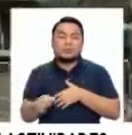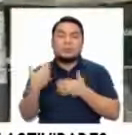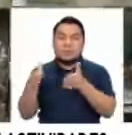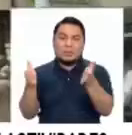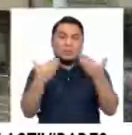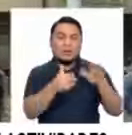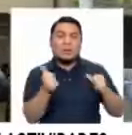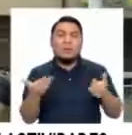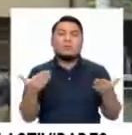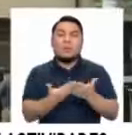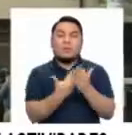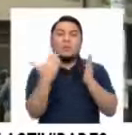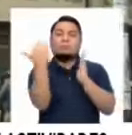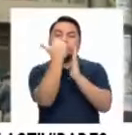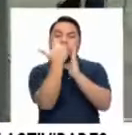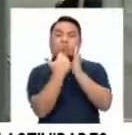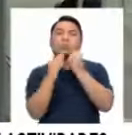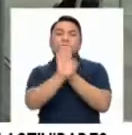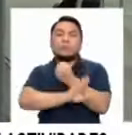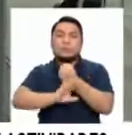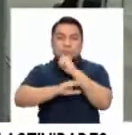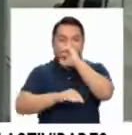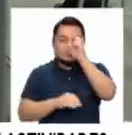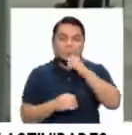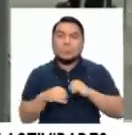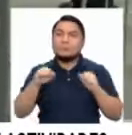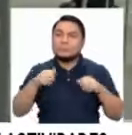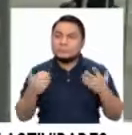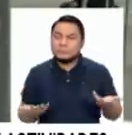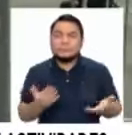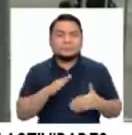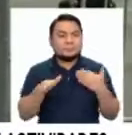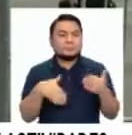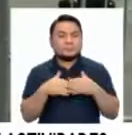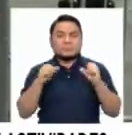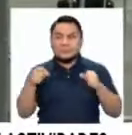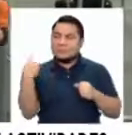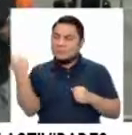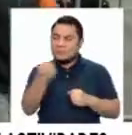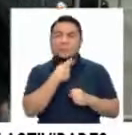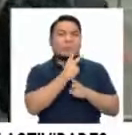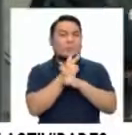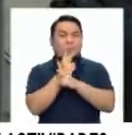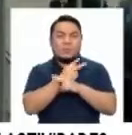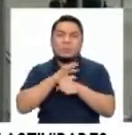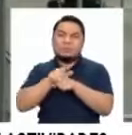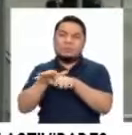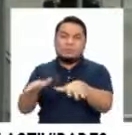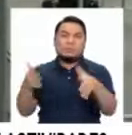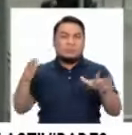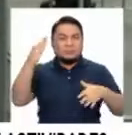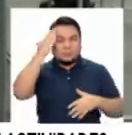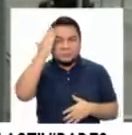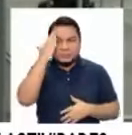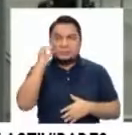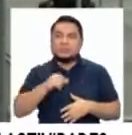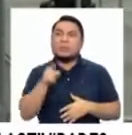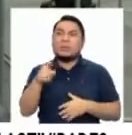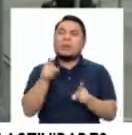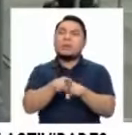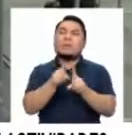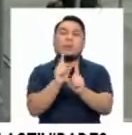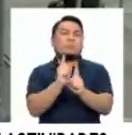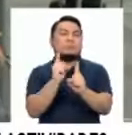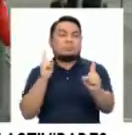protocolo de bioseguridad. Está muy bien, se aprecia bien, pero siempre y cuando cuidándonos por la pandemia que tenemos y el distanciamiento, porque